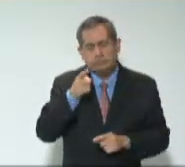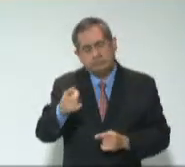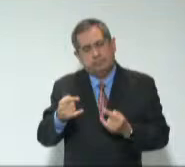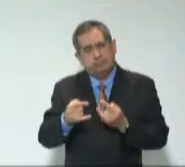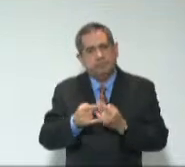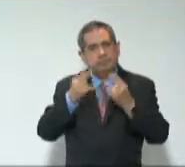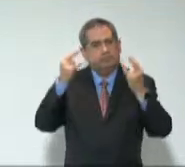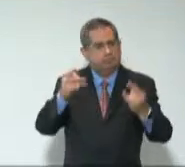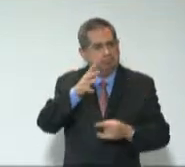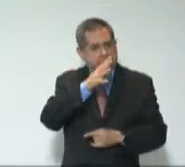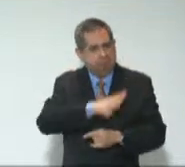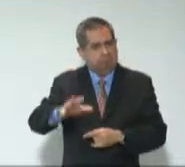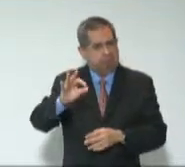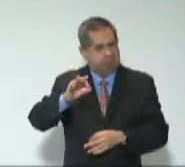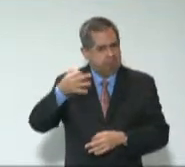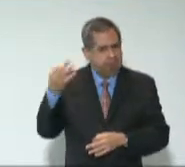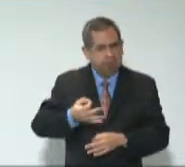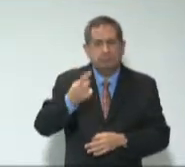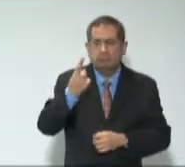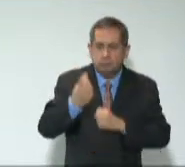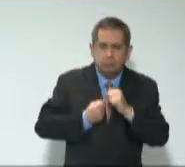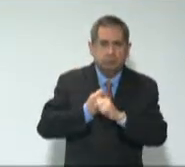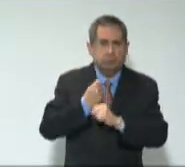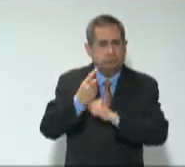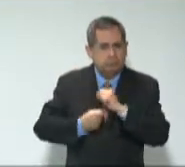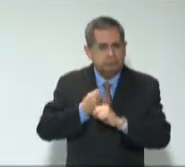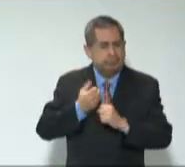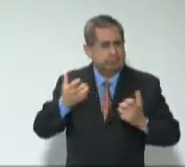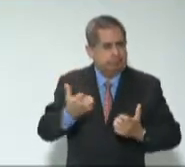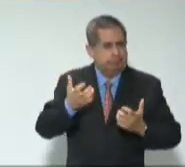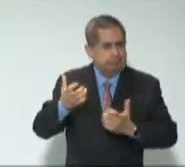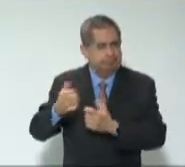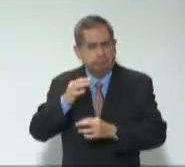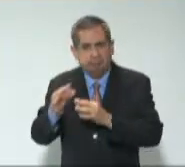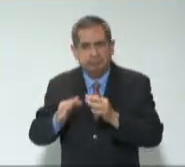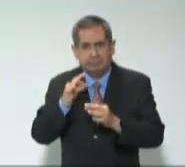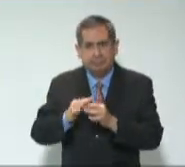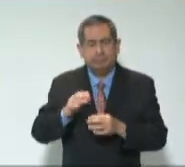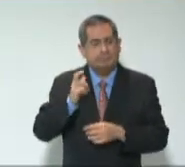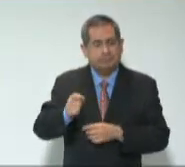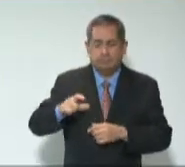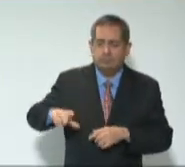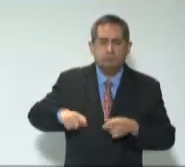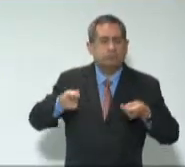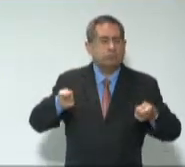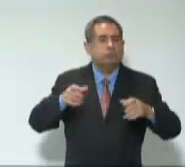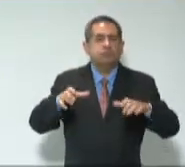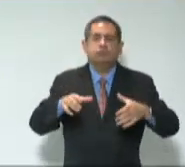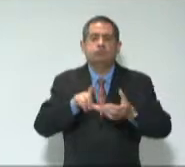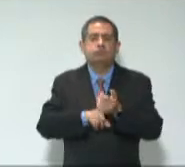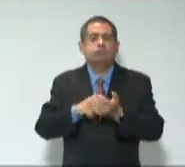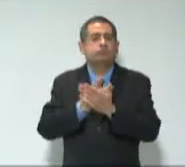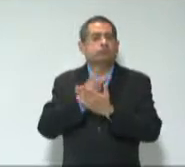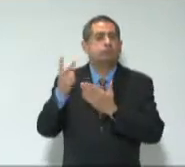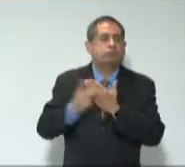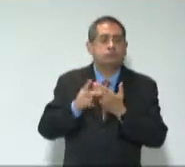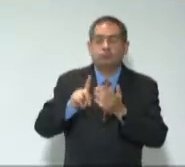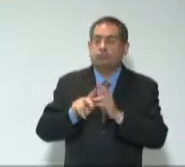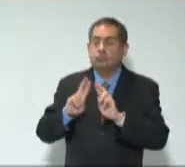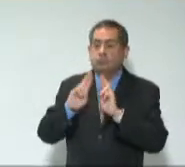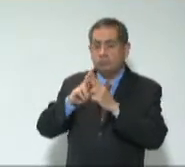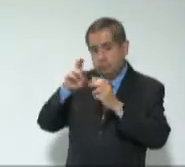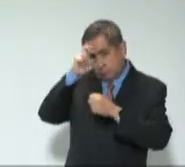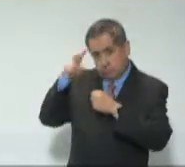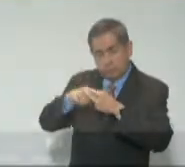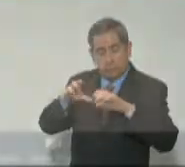que que tiene anualmente yo coordino el área de gobernanza democrática de del programa de de la Unión Europea eurosocial